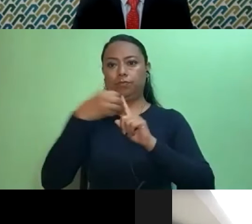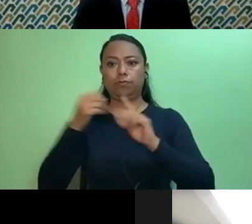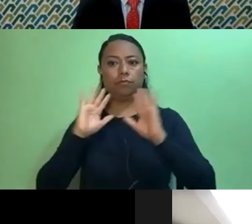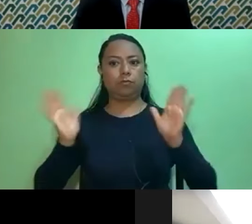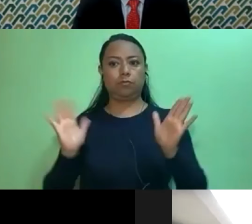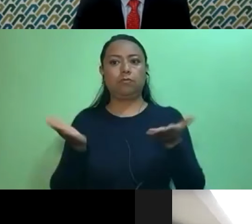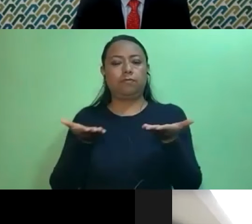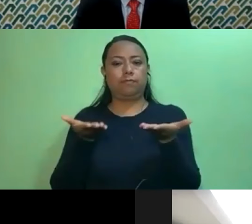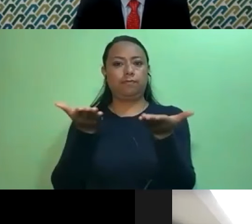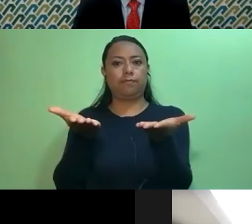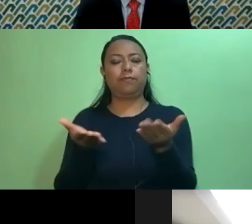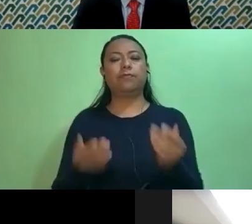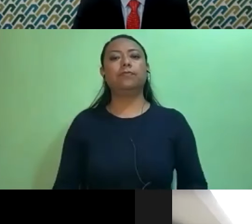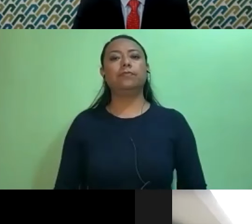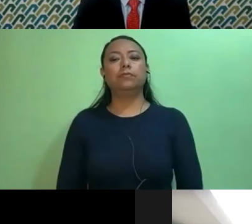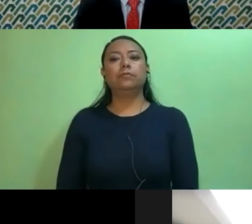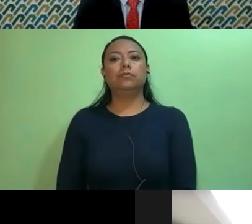acuerdo.